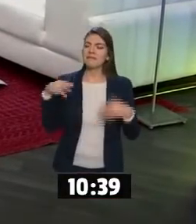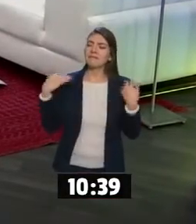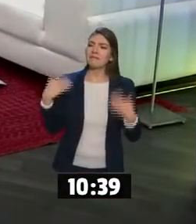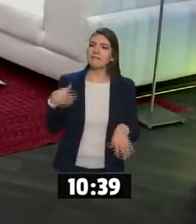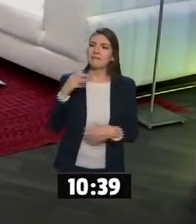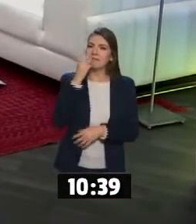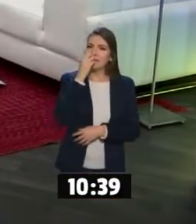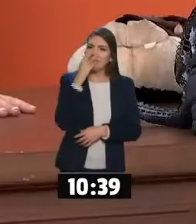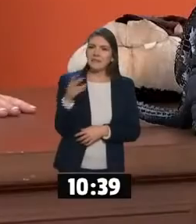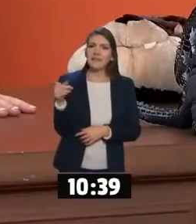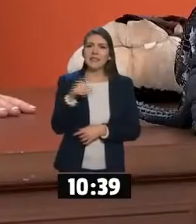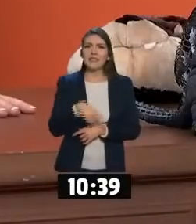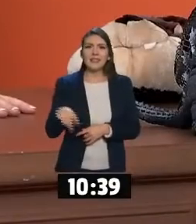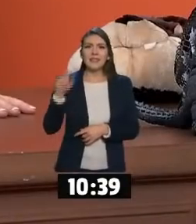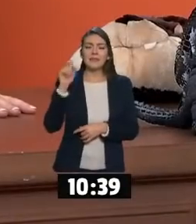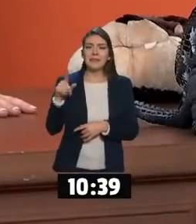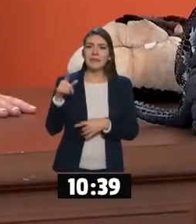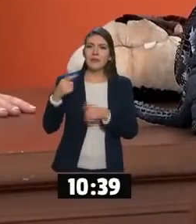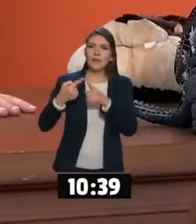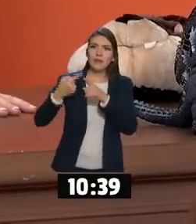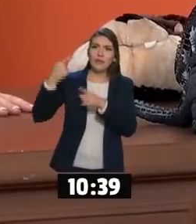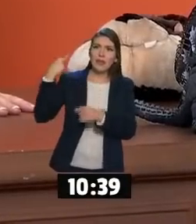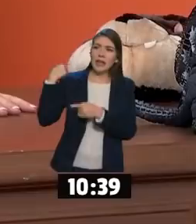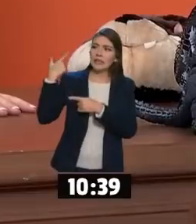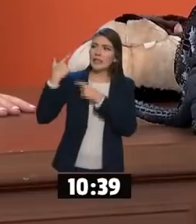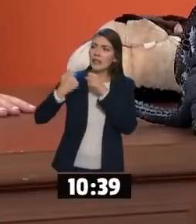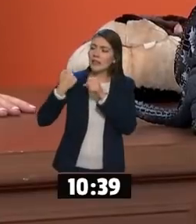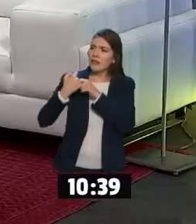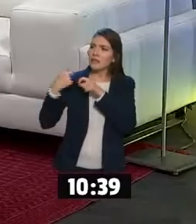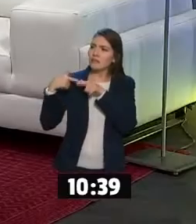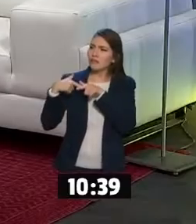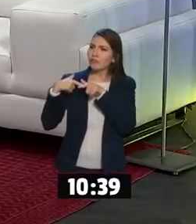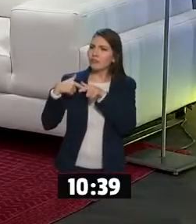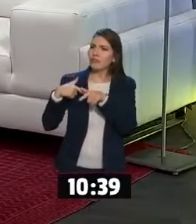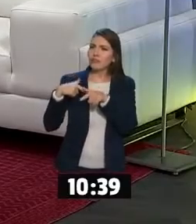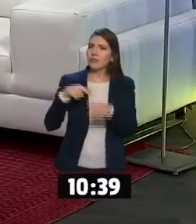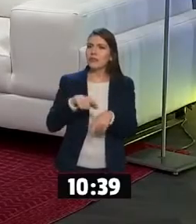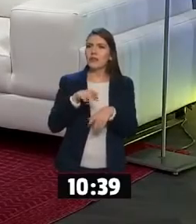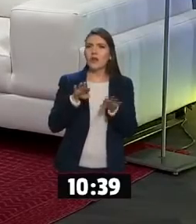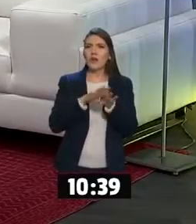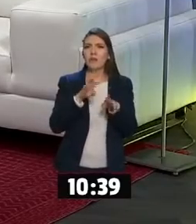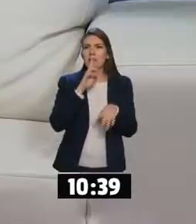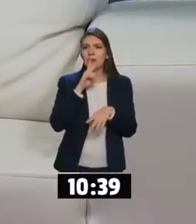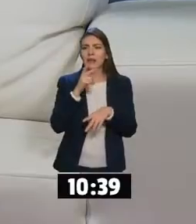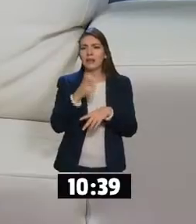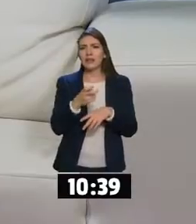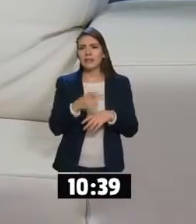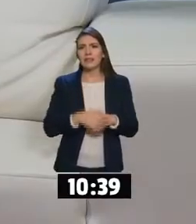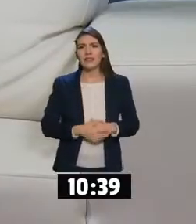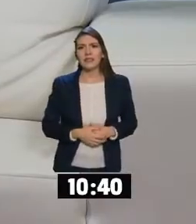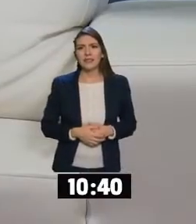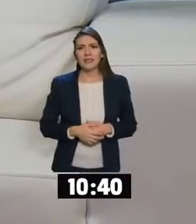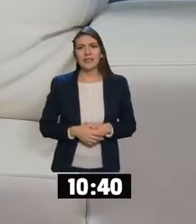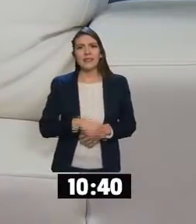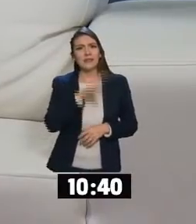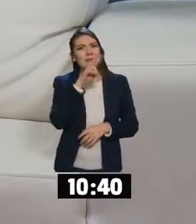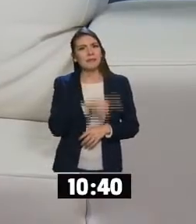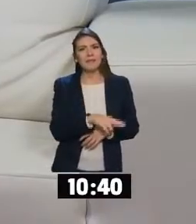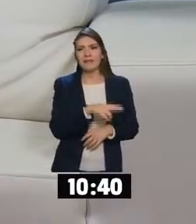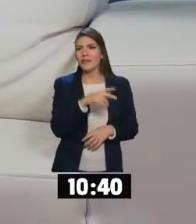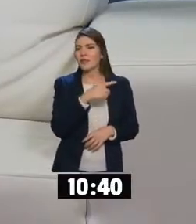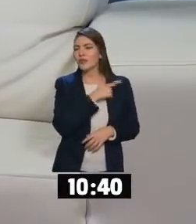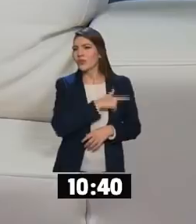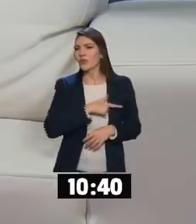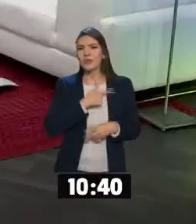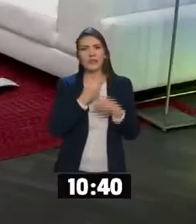renacimiento, y que ustedes después de 7 años sigan creciendo esta locura. Es un gozo estar en escena y decir los textos de Shakespeare y es un gozo. Hay